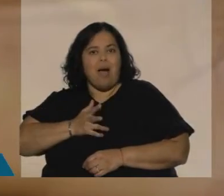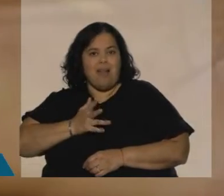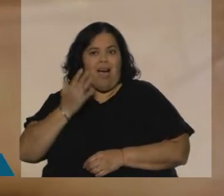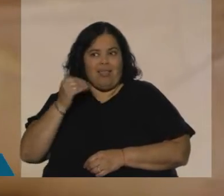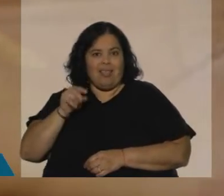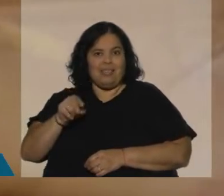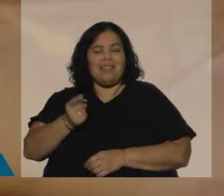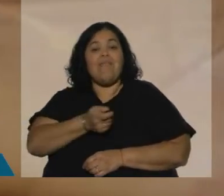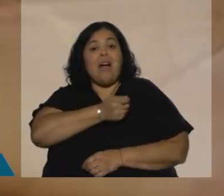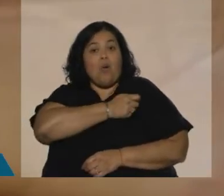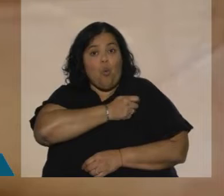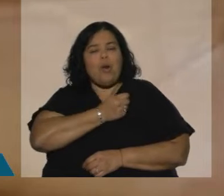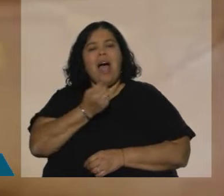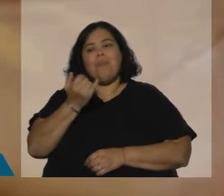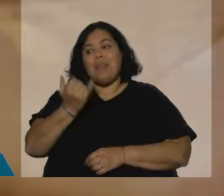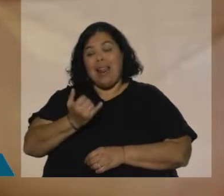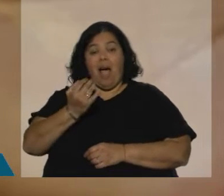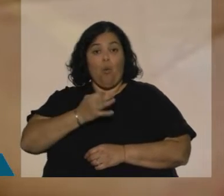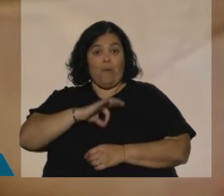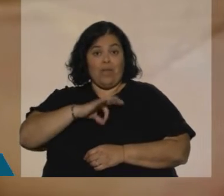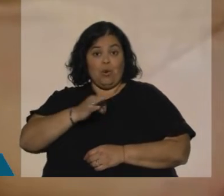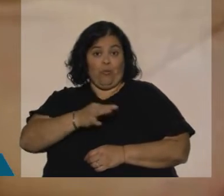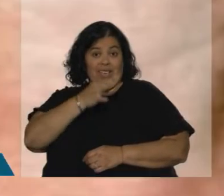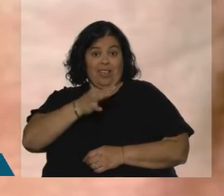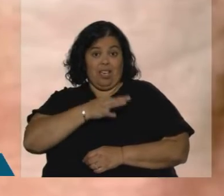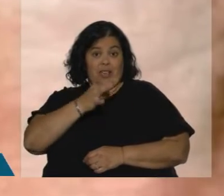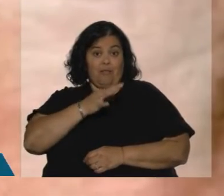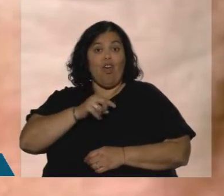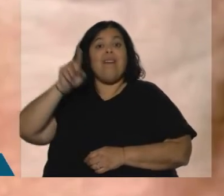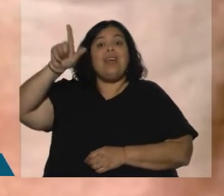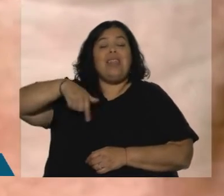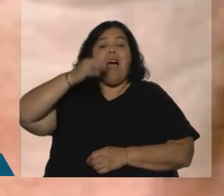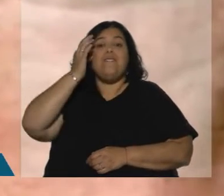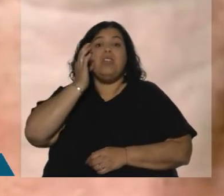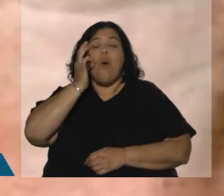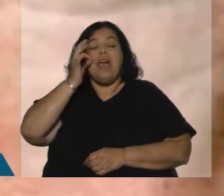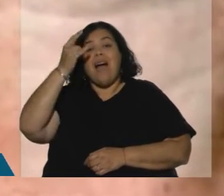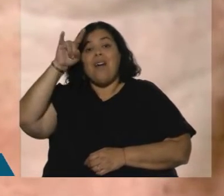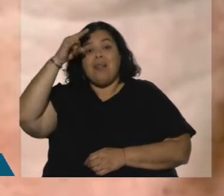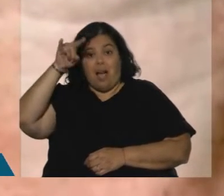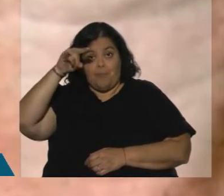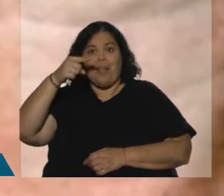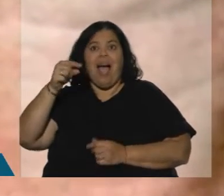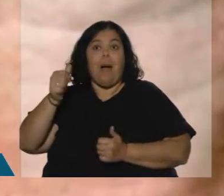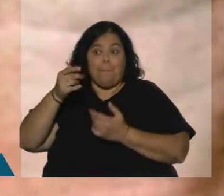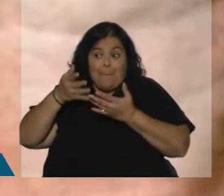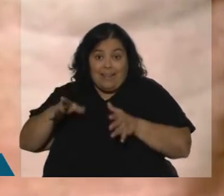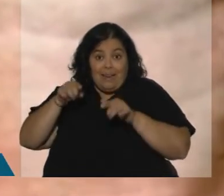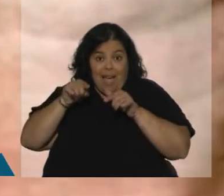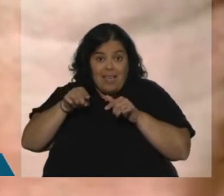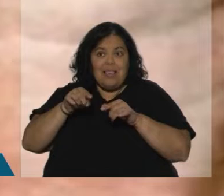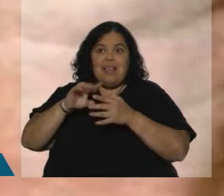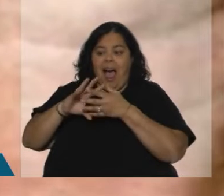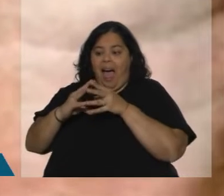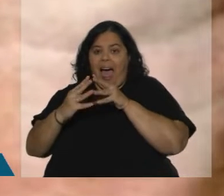basada a un virus vivo proveniente de la viruela de la vaca se realizó llegamos a partir de una